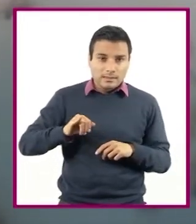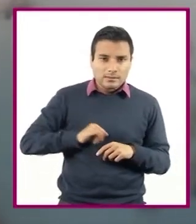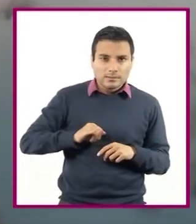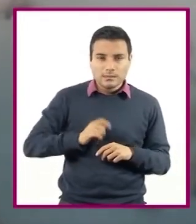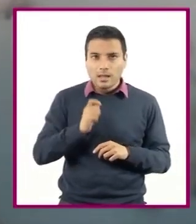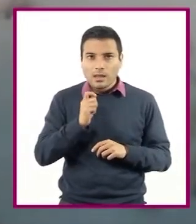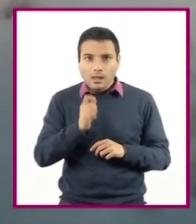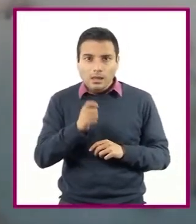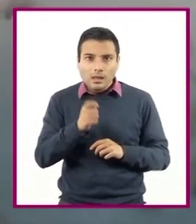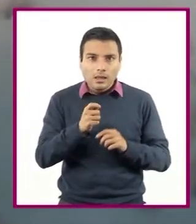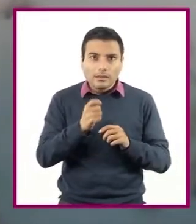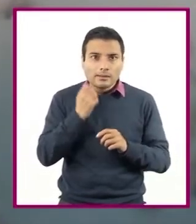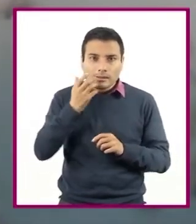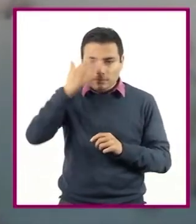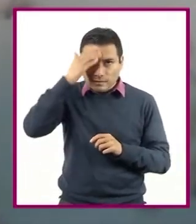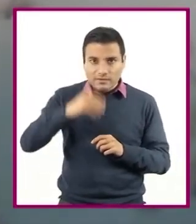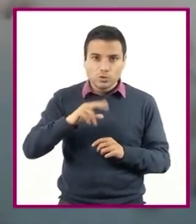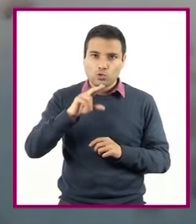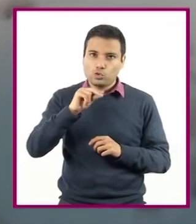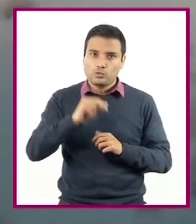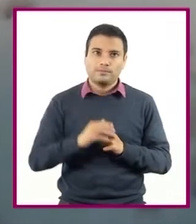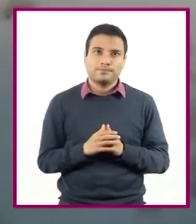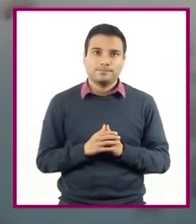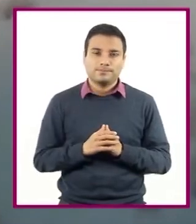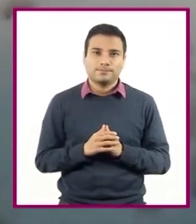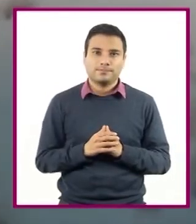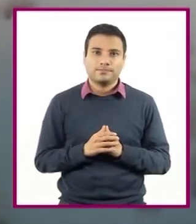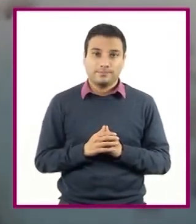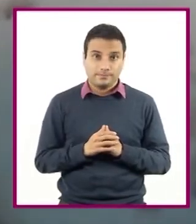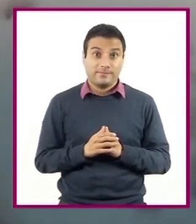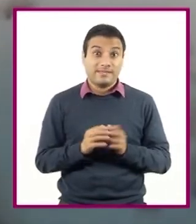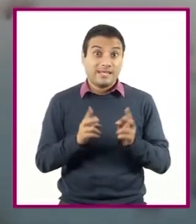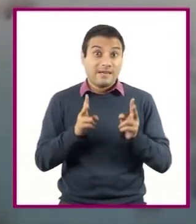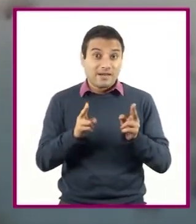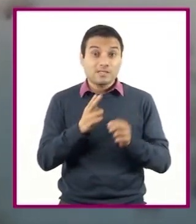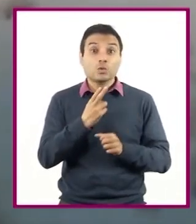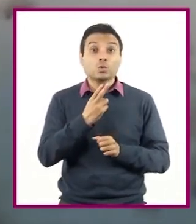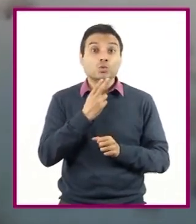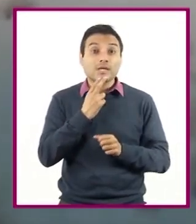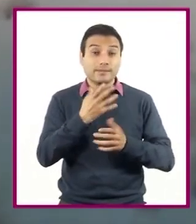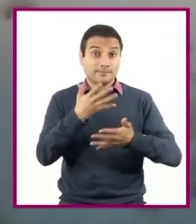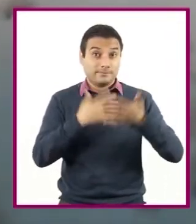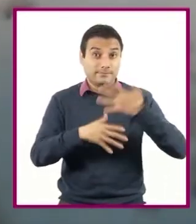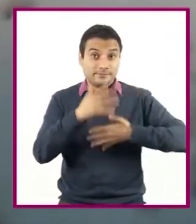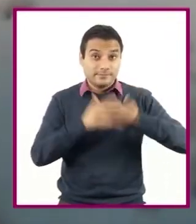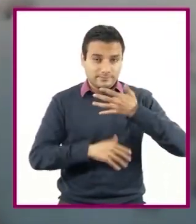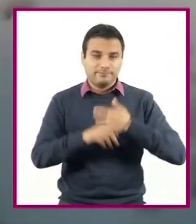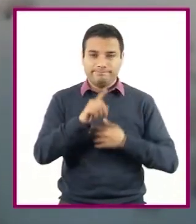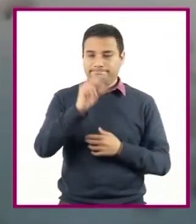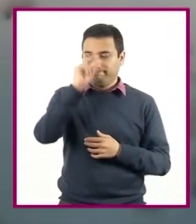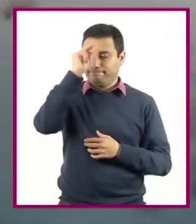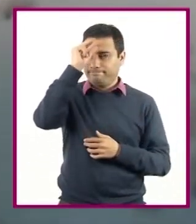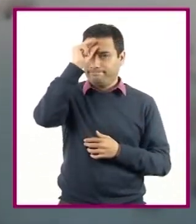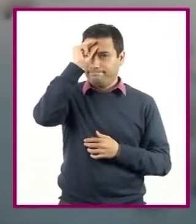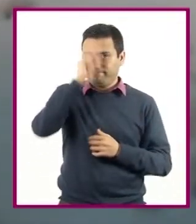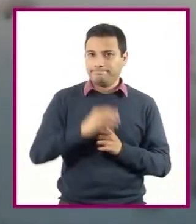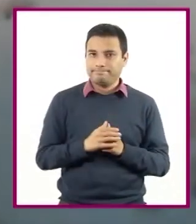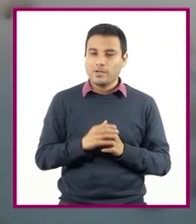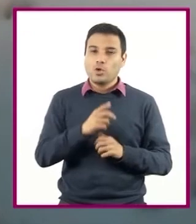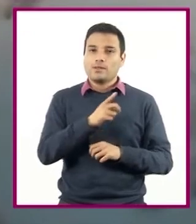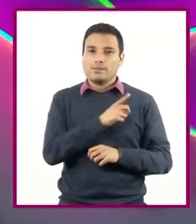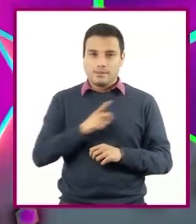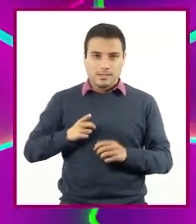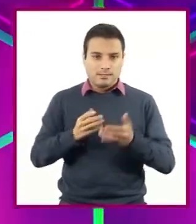de nuestras palabras. Para mi punto de vista, usarlas te hace más sabia o sabio, claro, sabiendo su